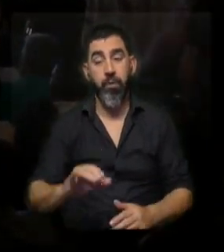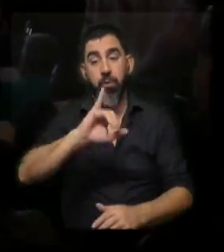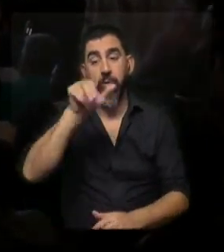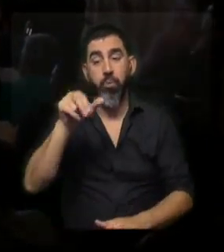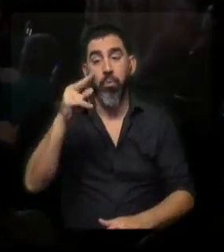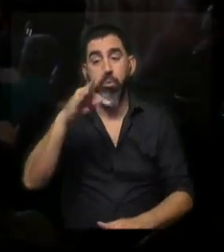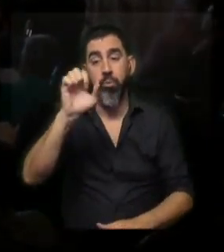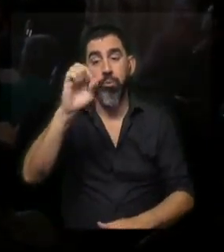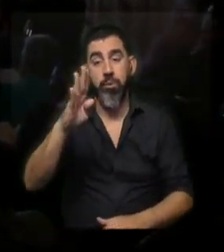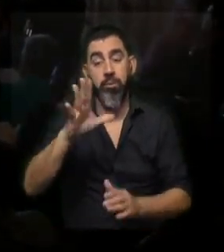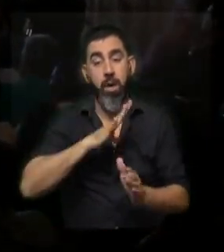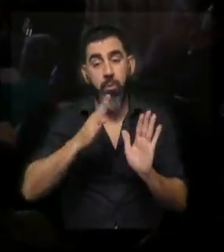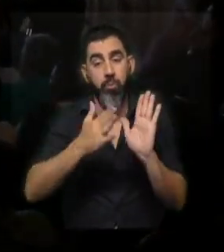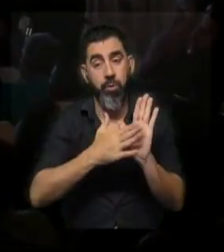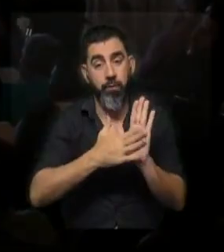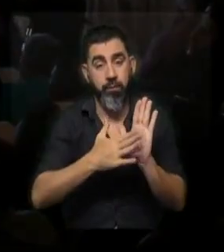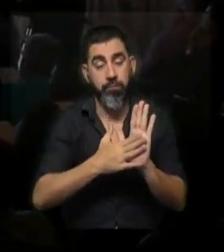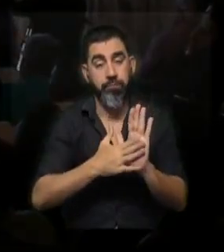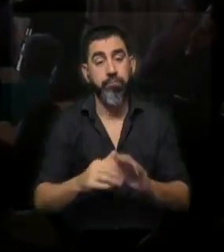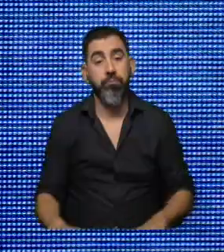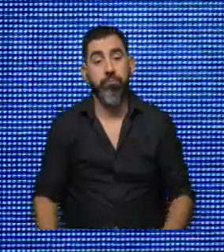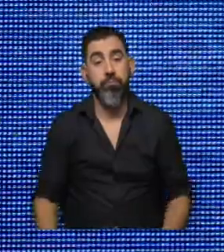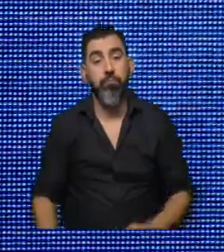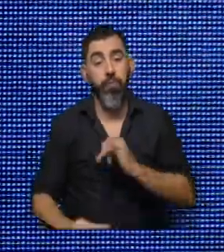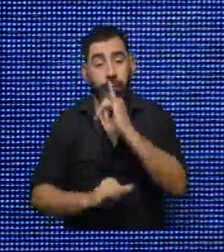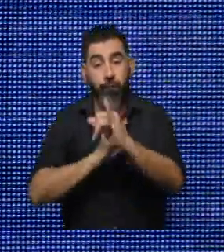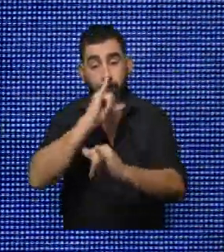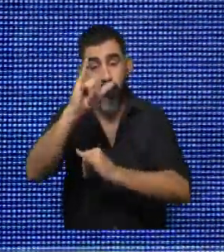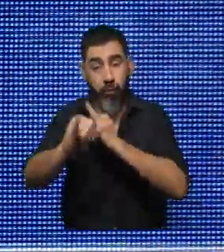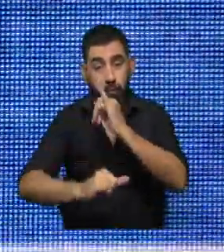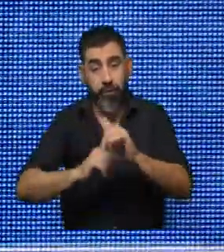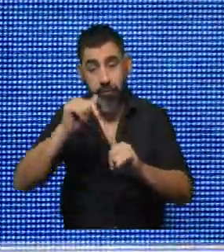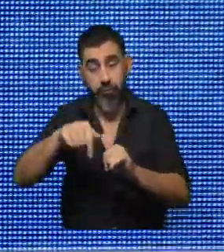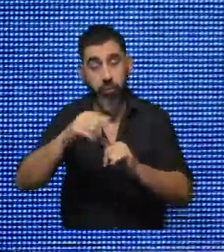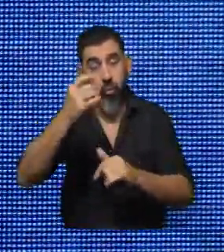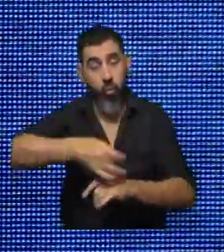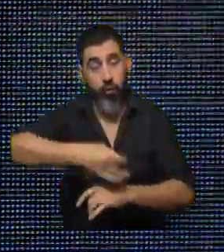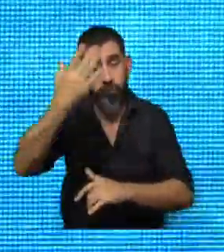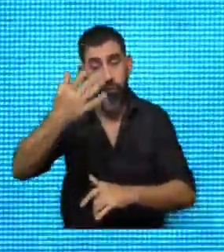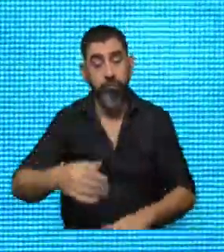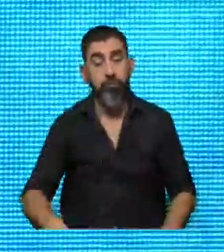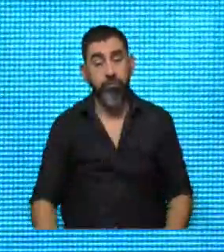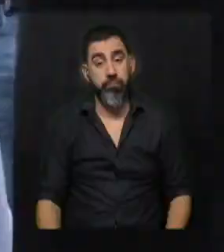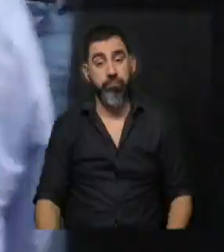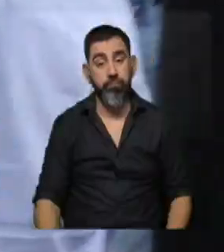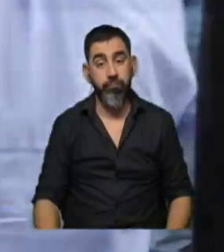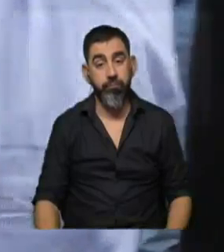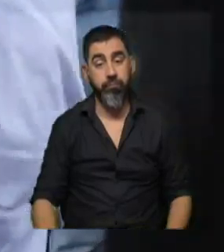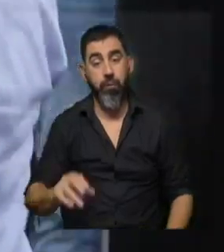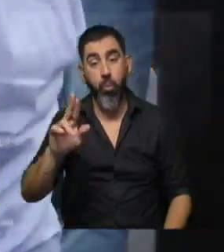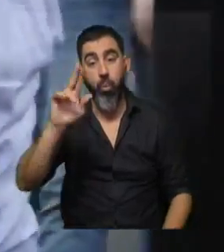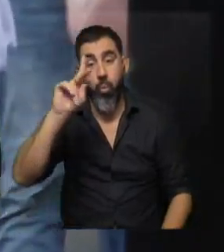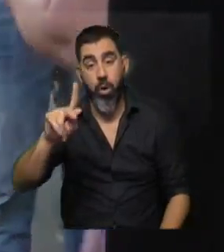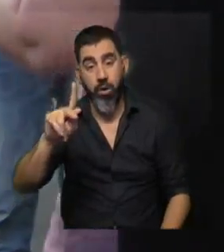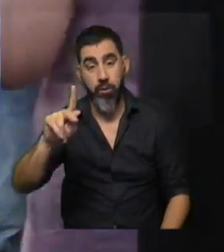usted este tiene eso salamentos que además son esa información proveniente de fuentes oficiales del Reino Unido